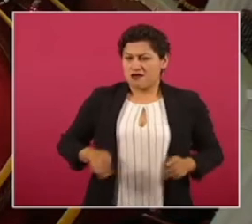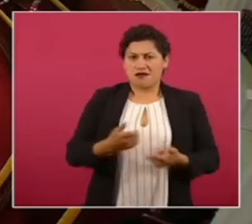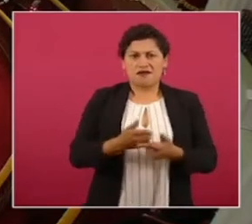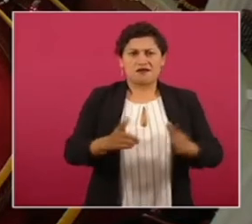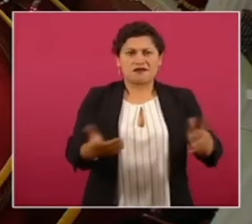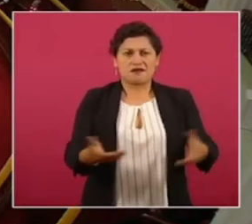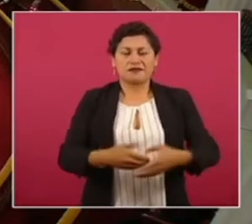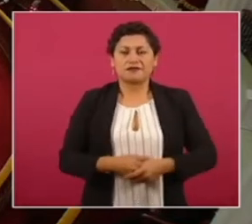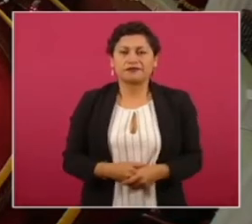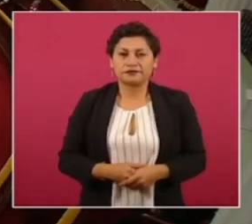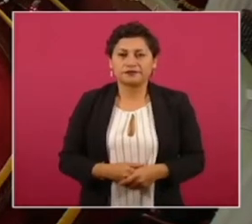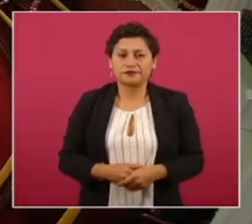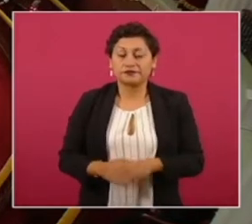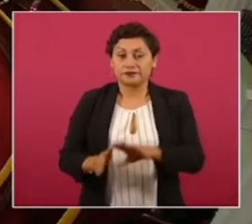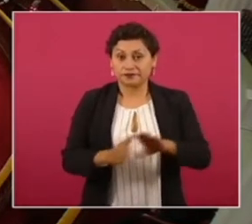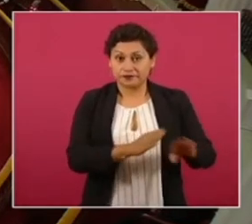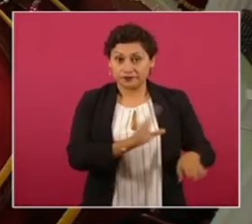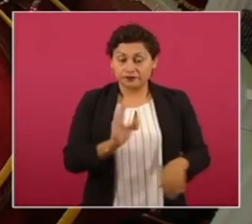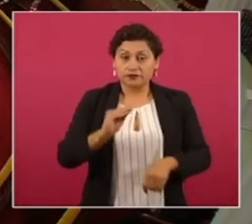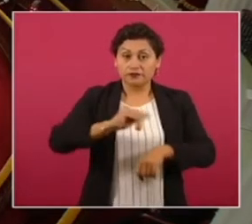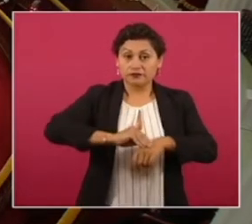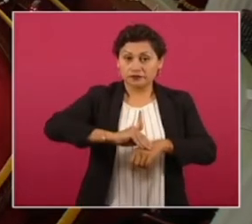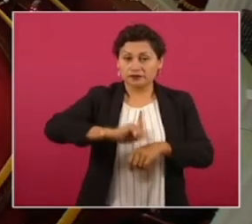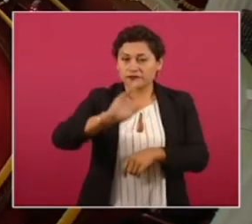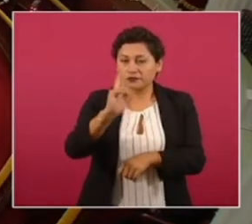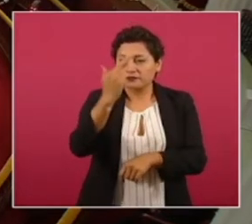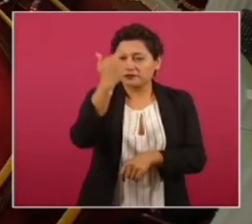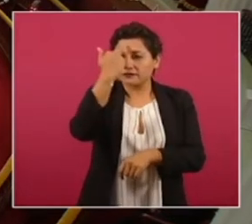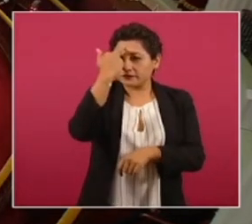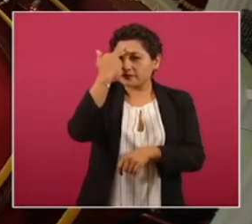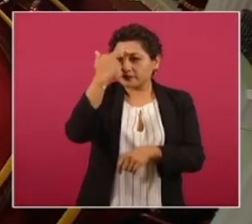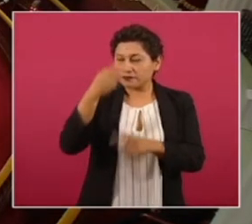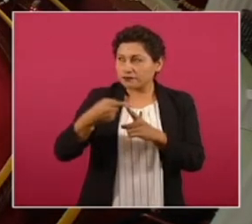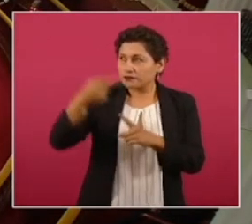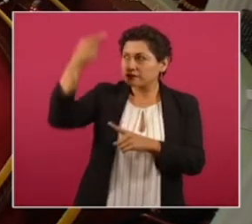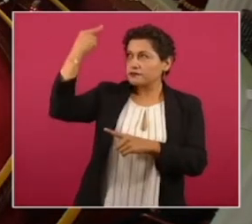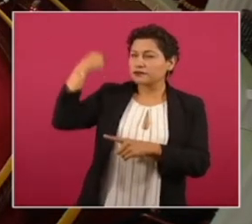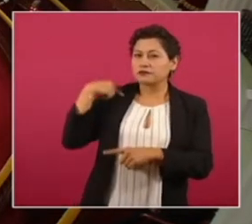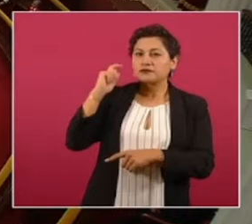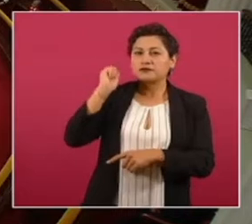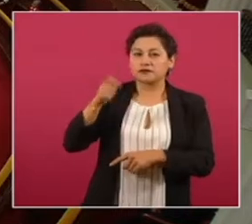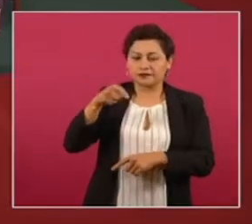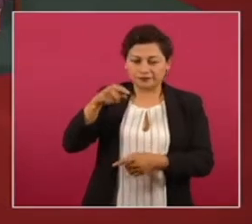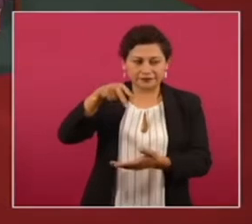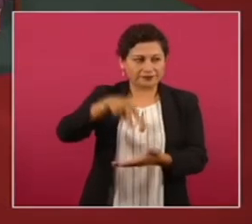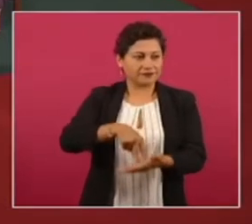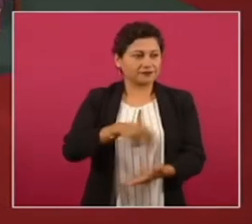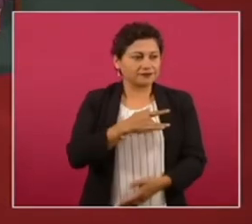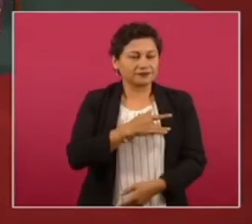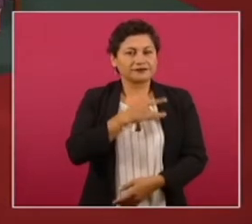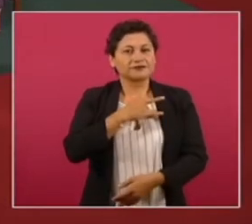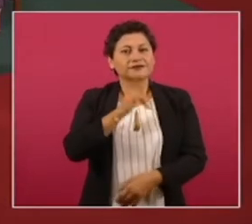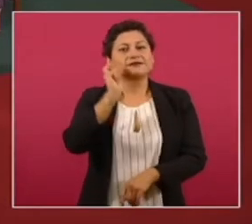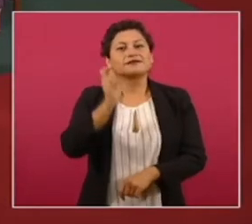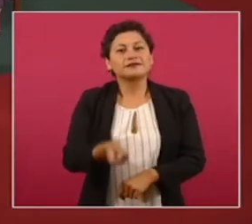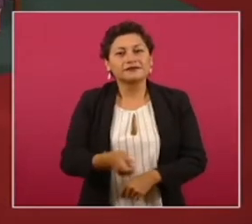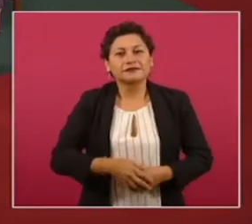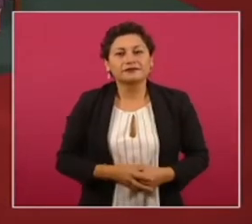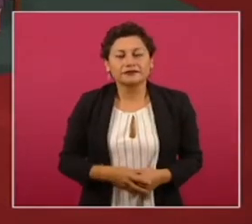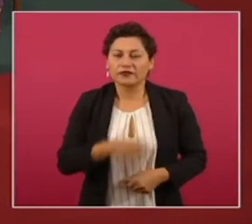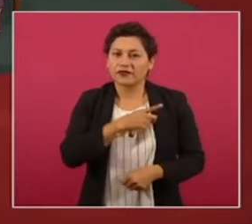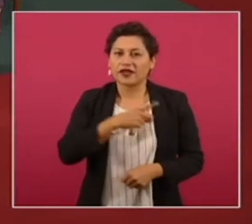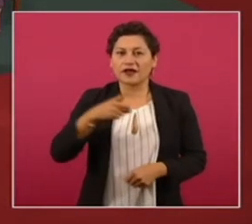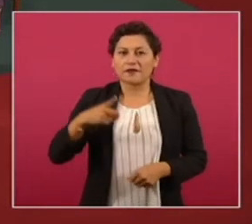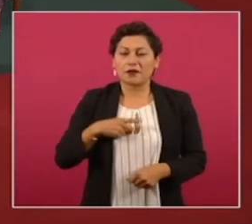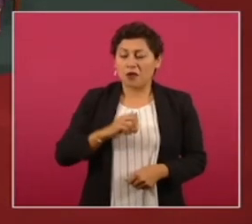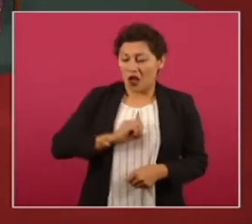Adicionalmente, otro recordatorio que nos brinda la historia que se respira en este recinto es que debemos olvidar